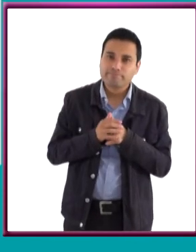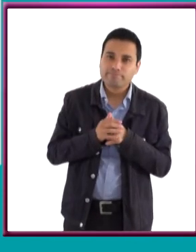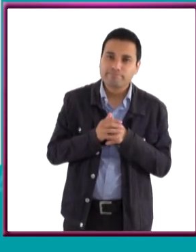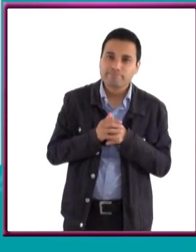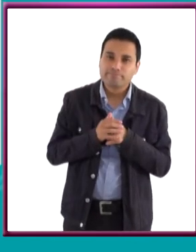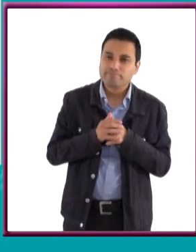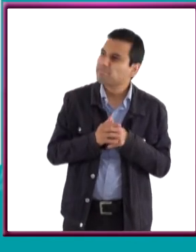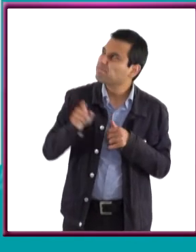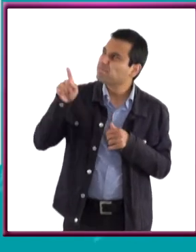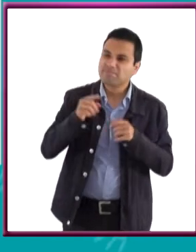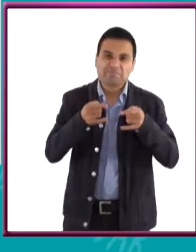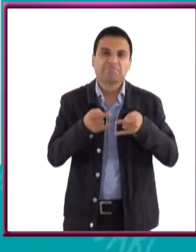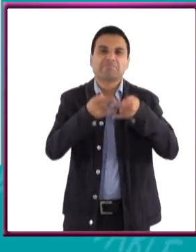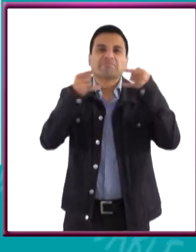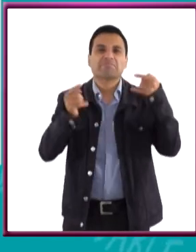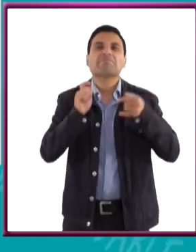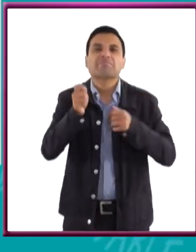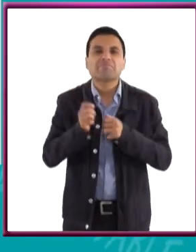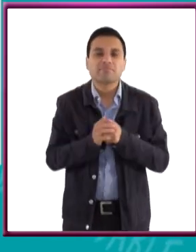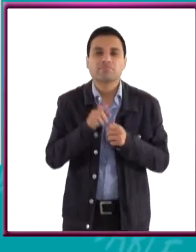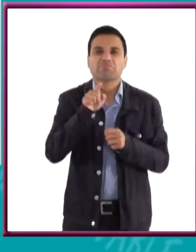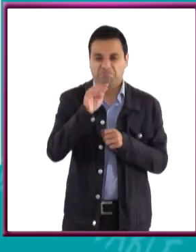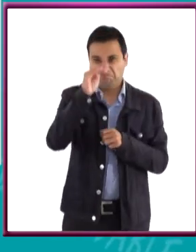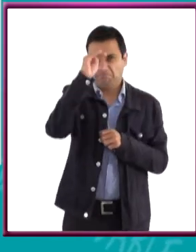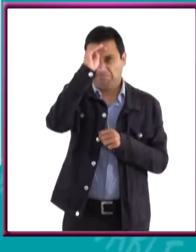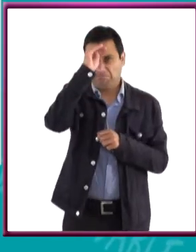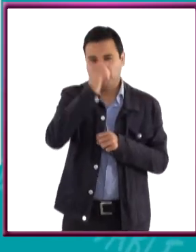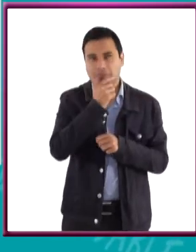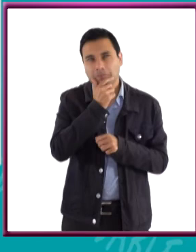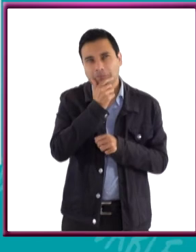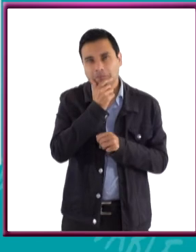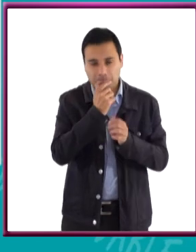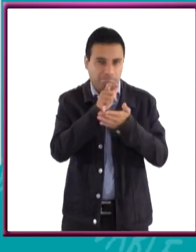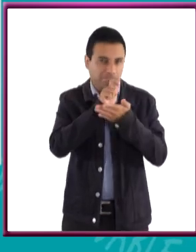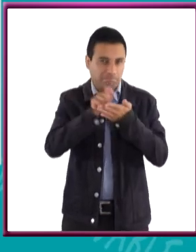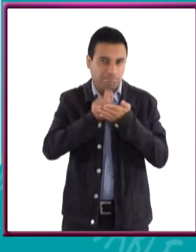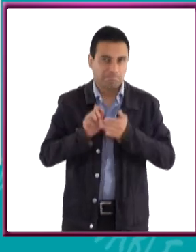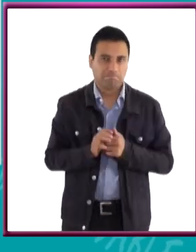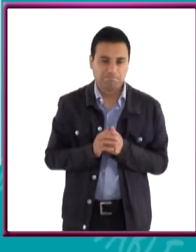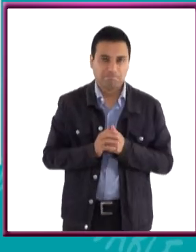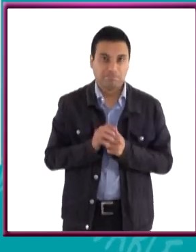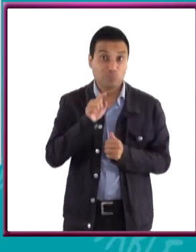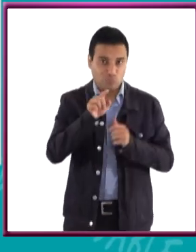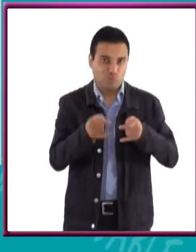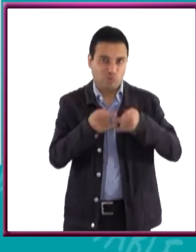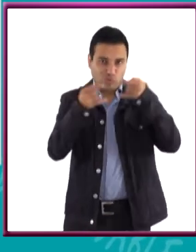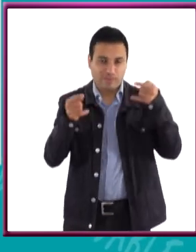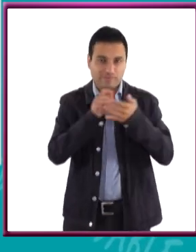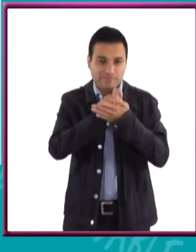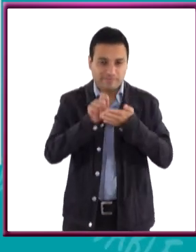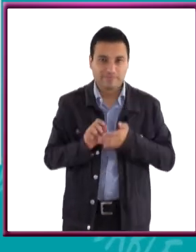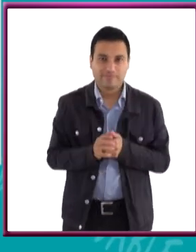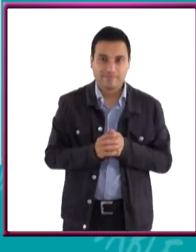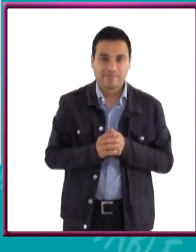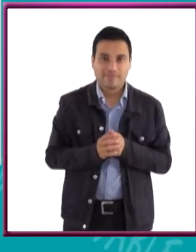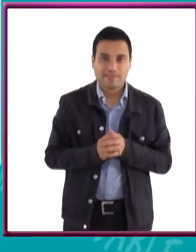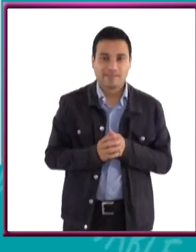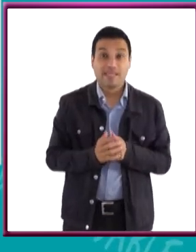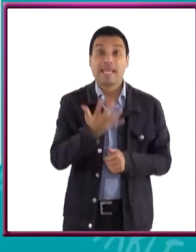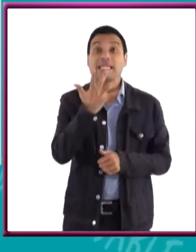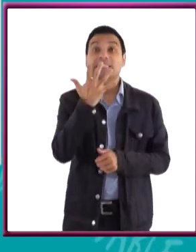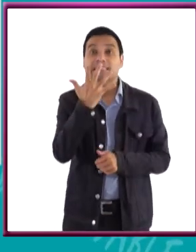pasado antes, durante y después de que fuera tomada esta fotografía? En tu relato, incluye al menos